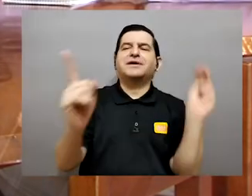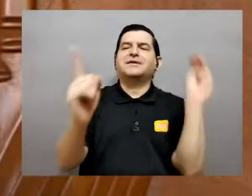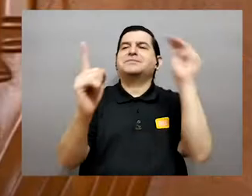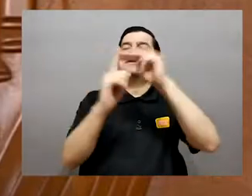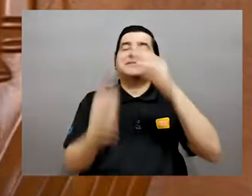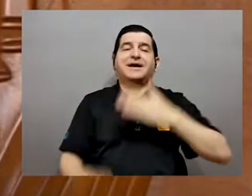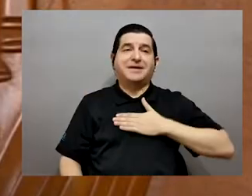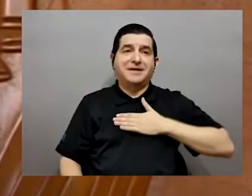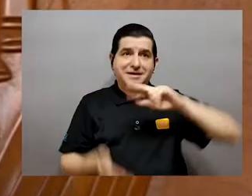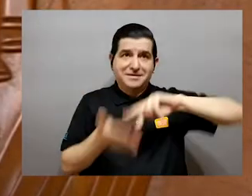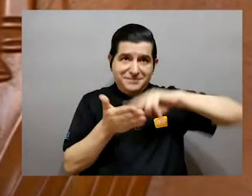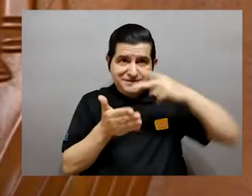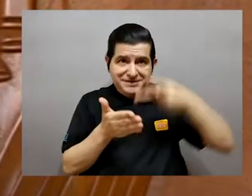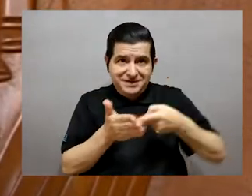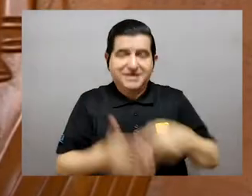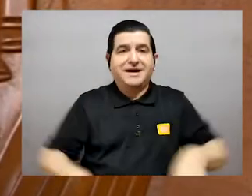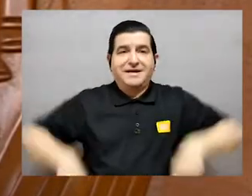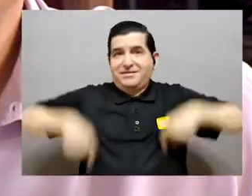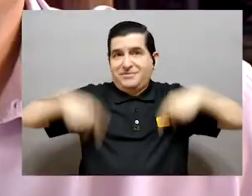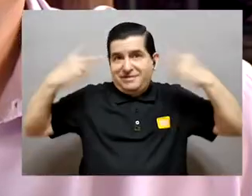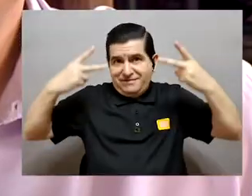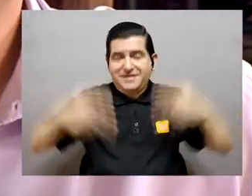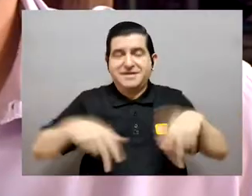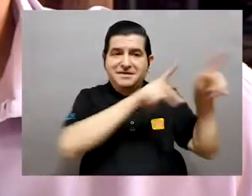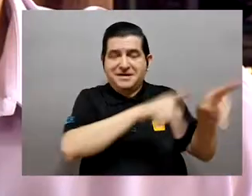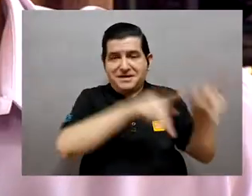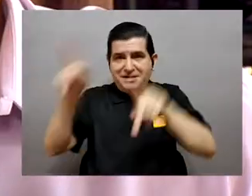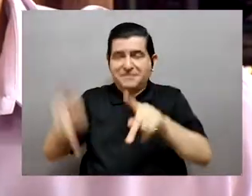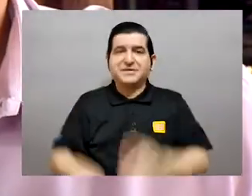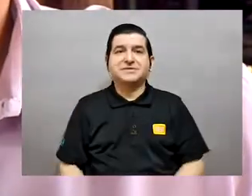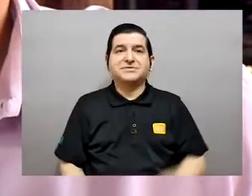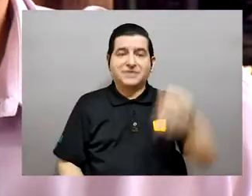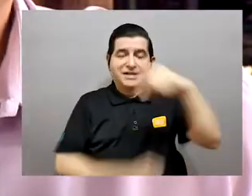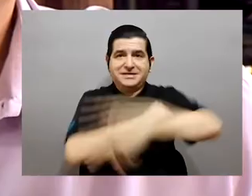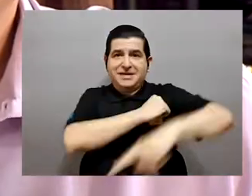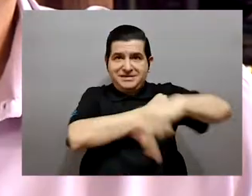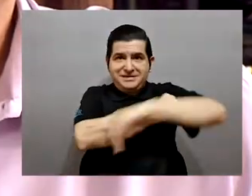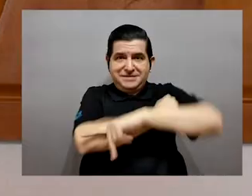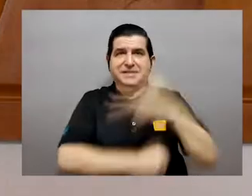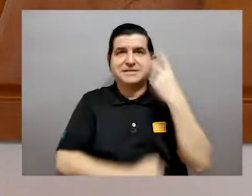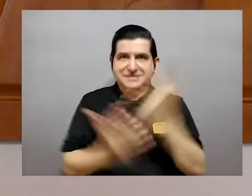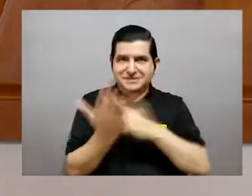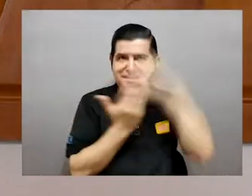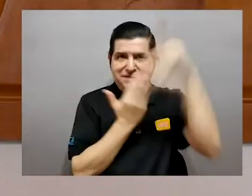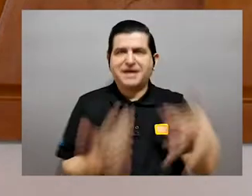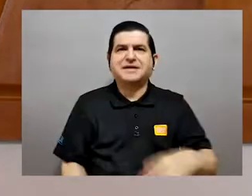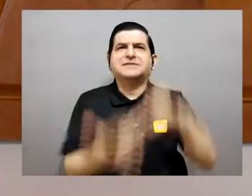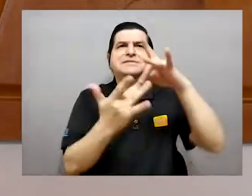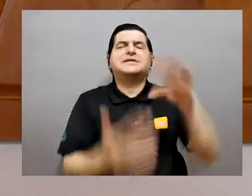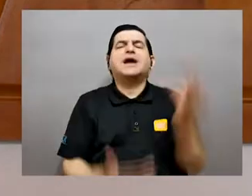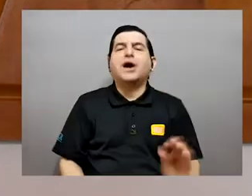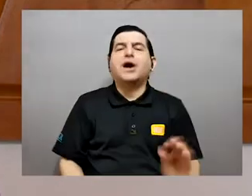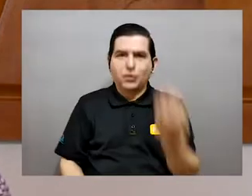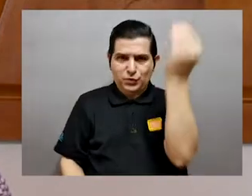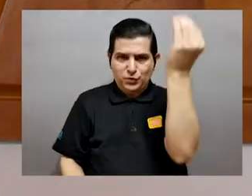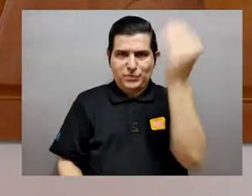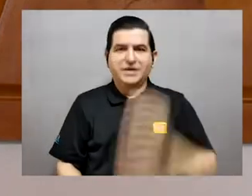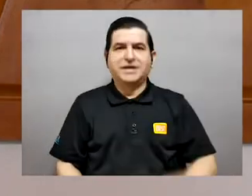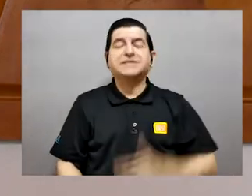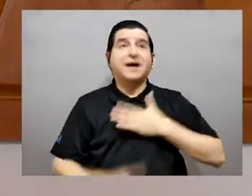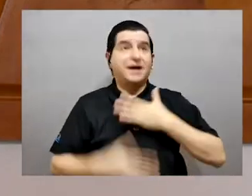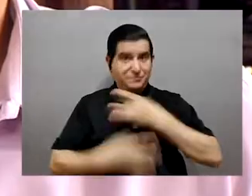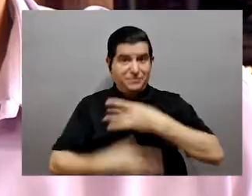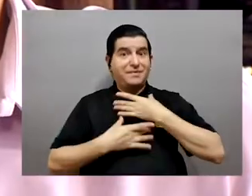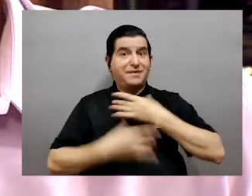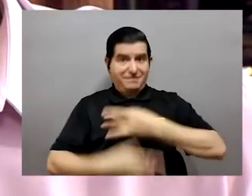Josefa marcan mucho su vida, que son sus padres. Pero más allá de eso hay algo que es muy importante y es que usted se convirtió desde